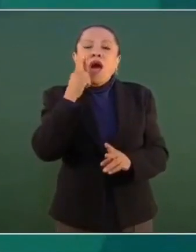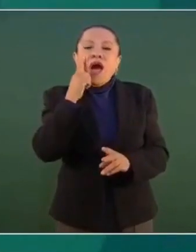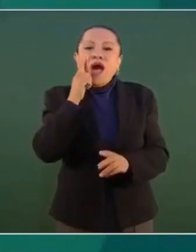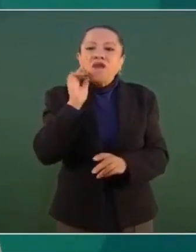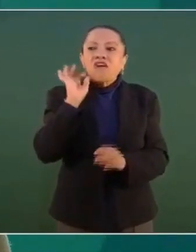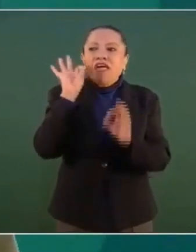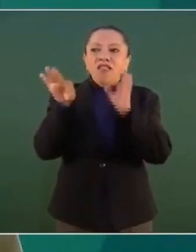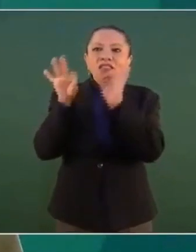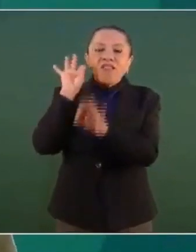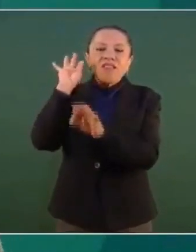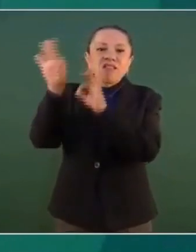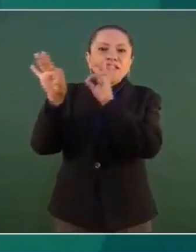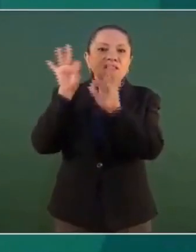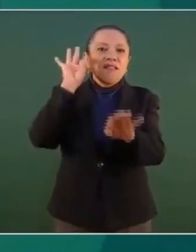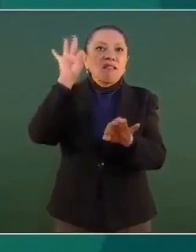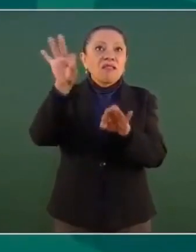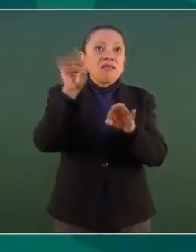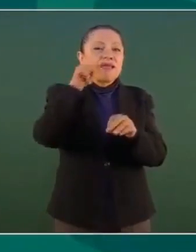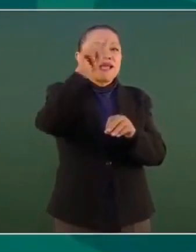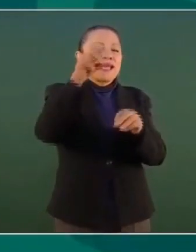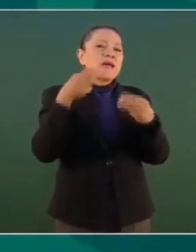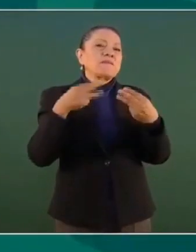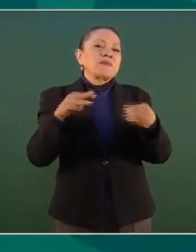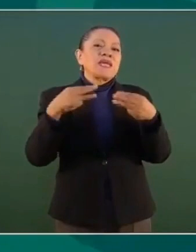en el mercado financiero.